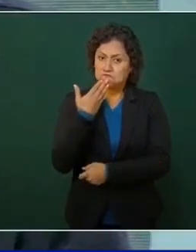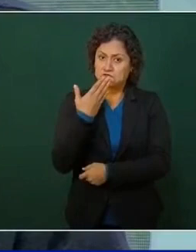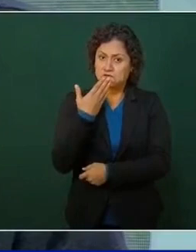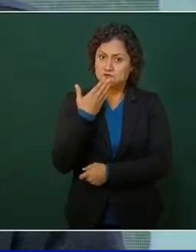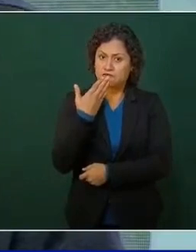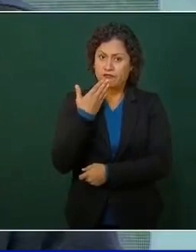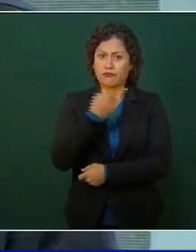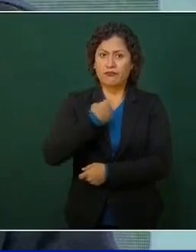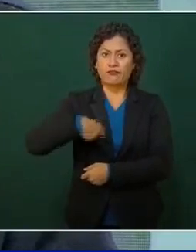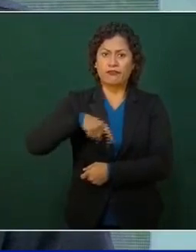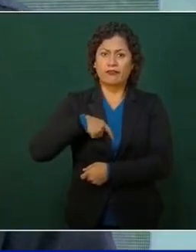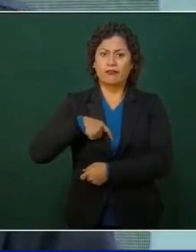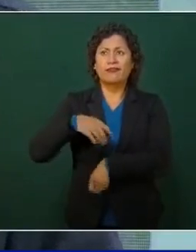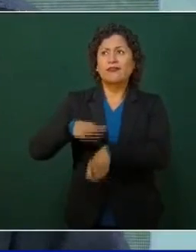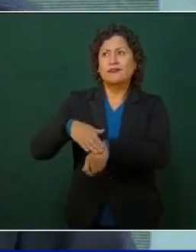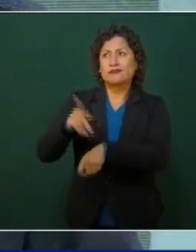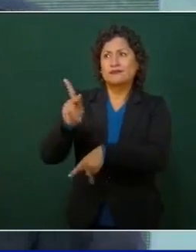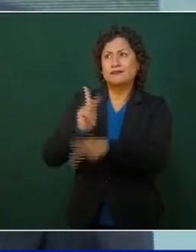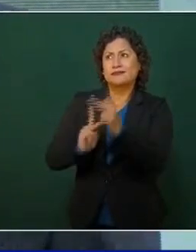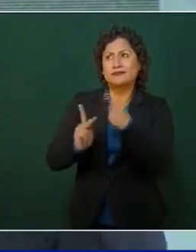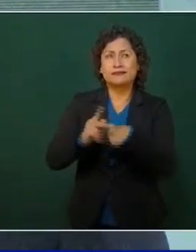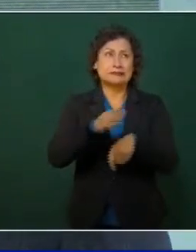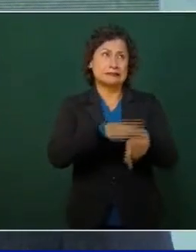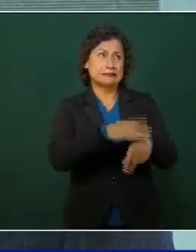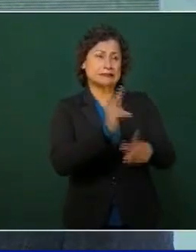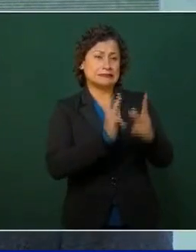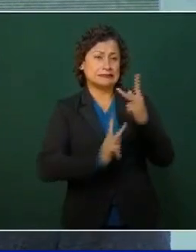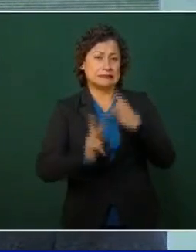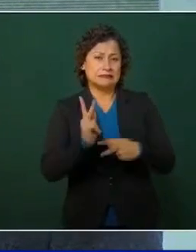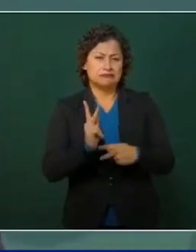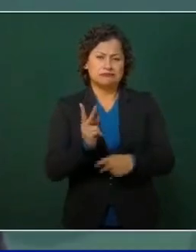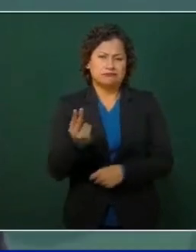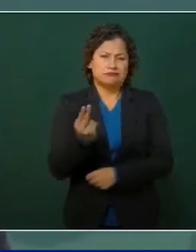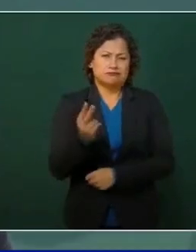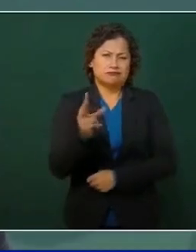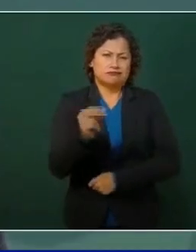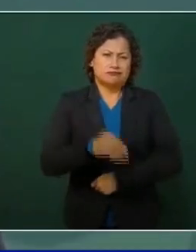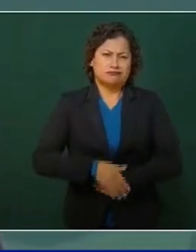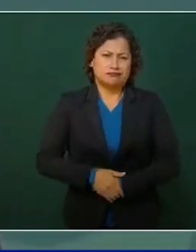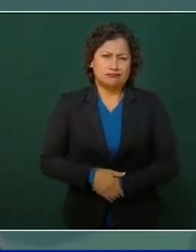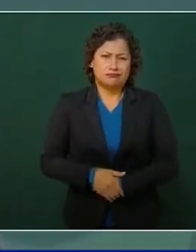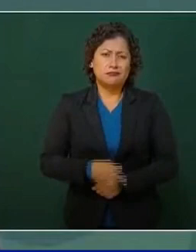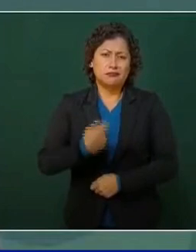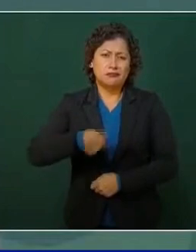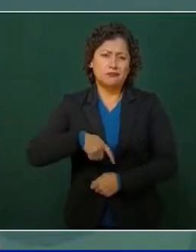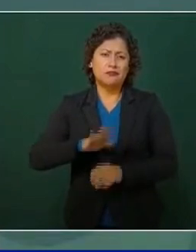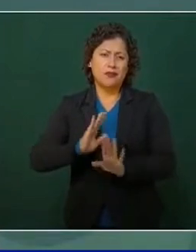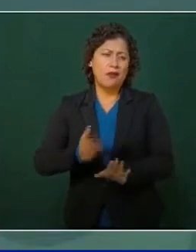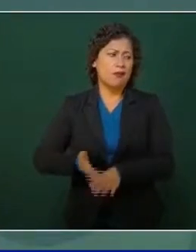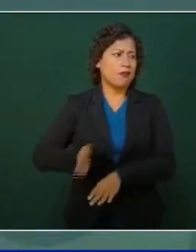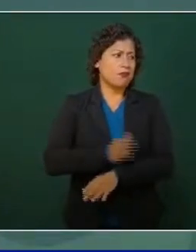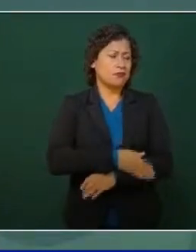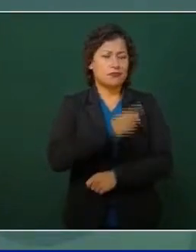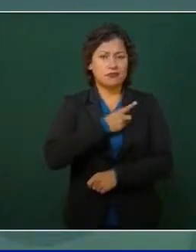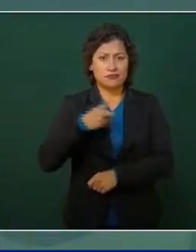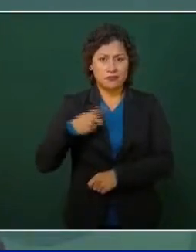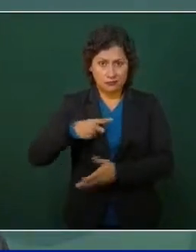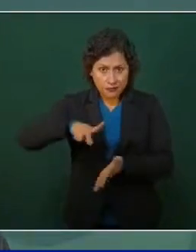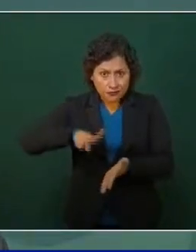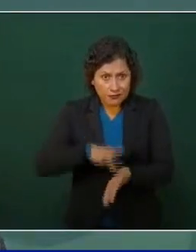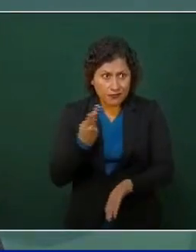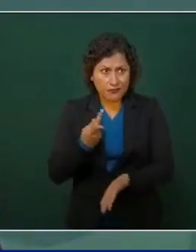pedir aumento de deuda o incrementar la deuda. Si no hay